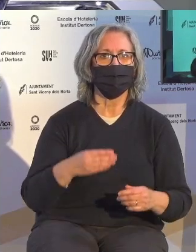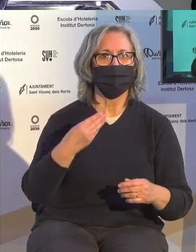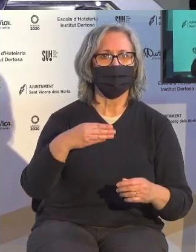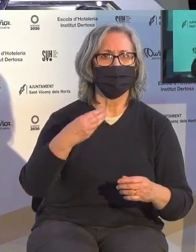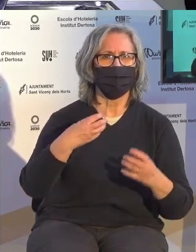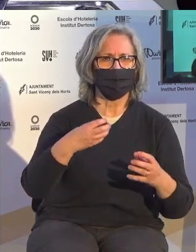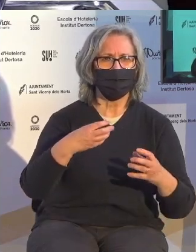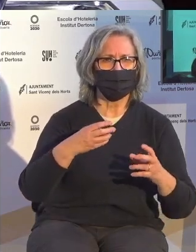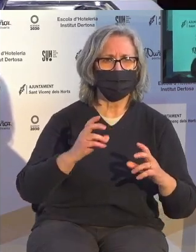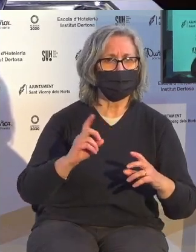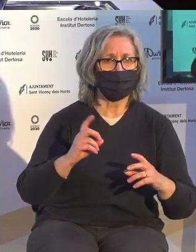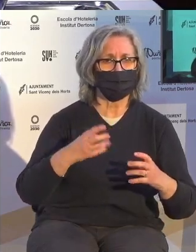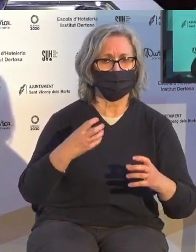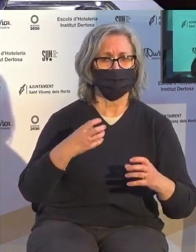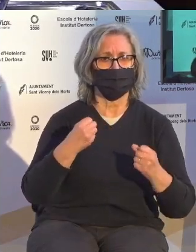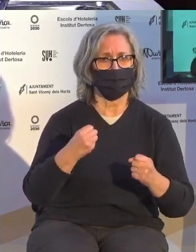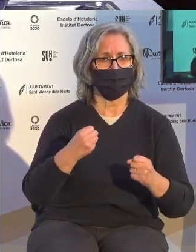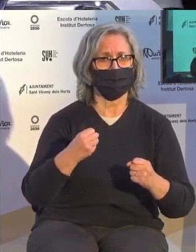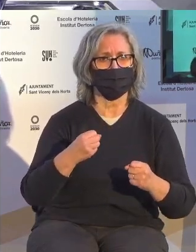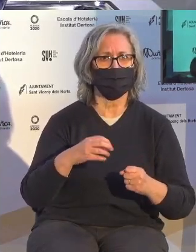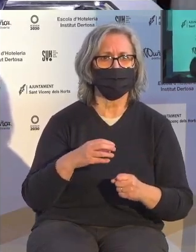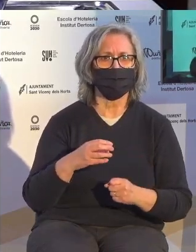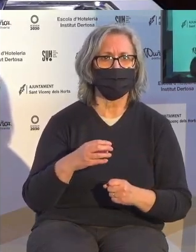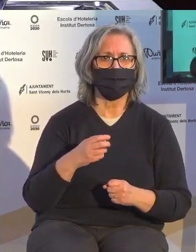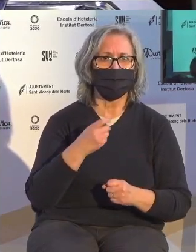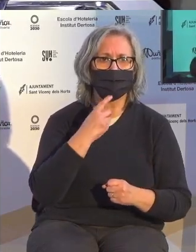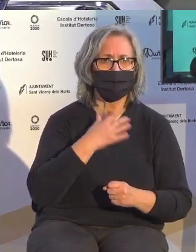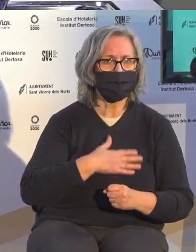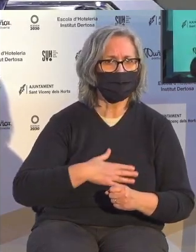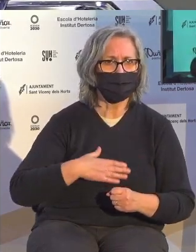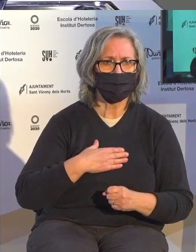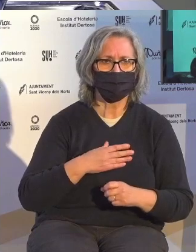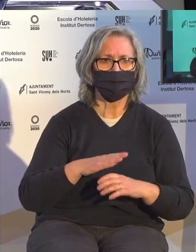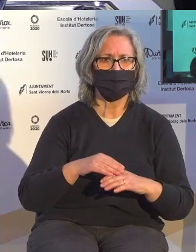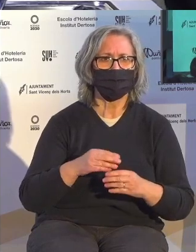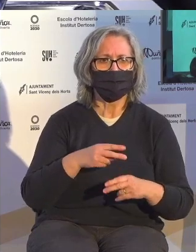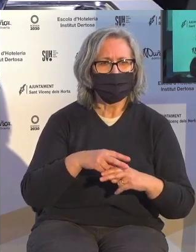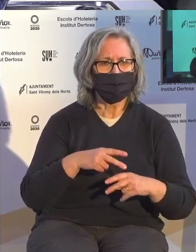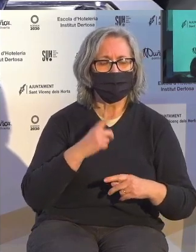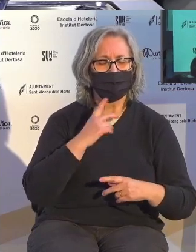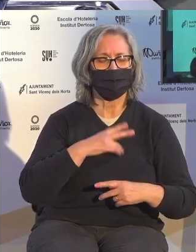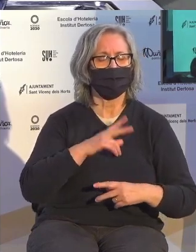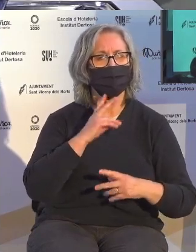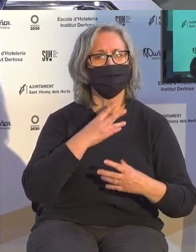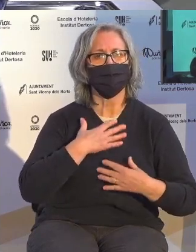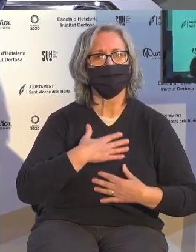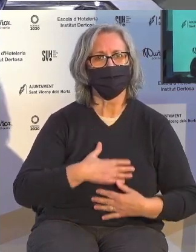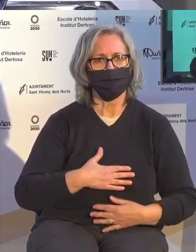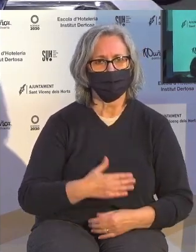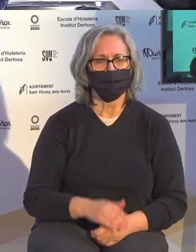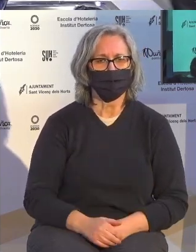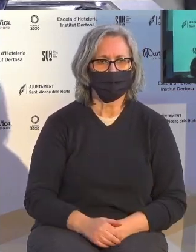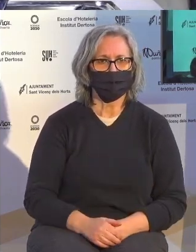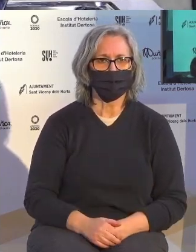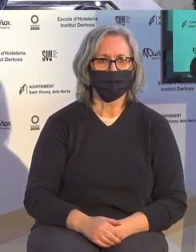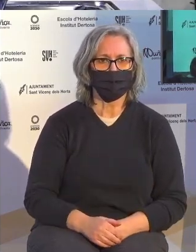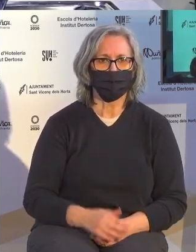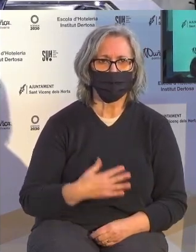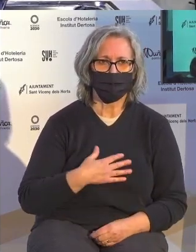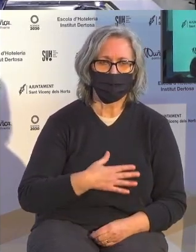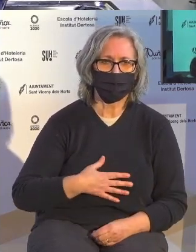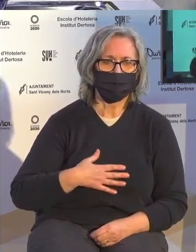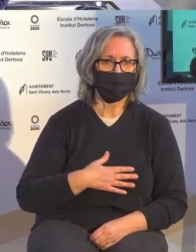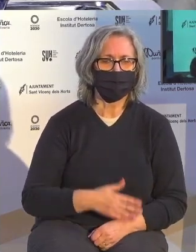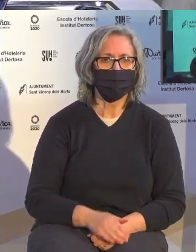eso es una cosa que solo pasteleros que se pasa mucho tiempo a la cocina a mí me encanta creo que estoy un poquito